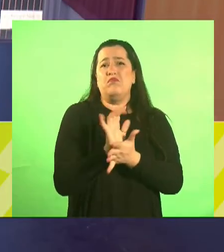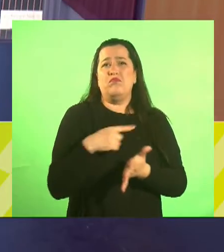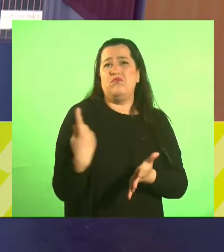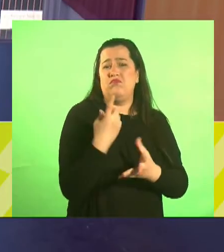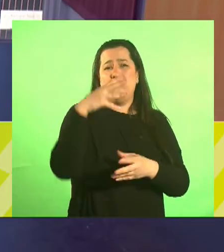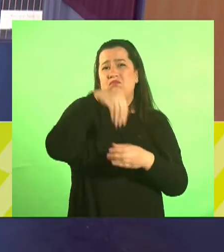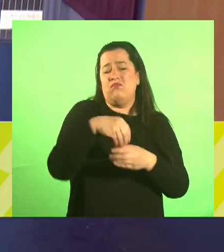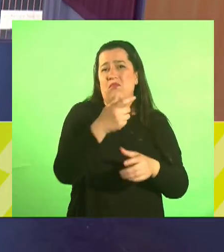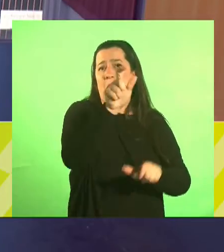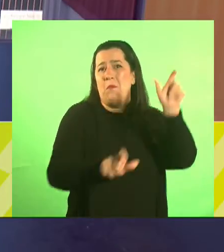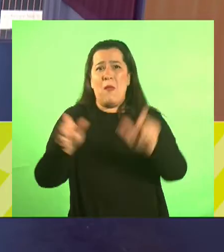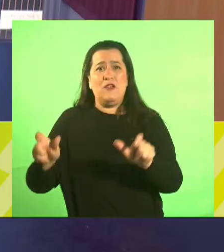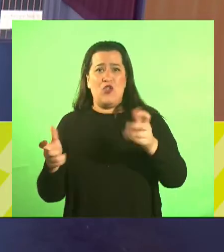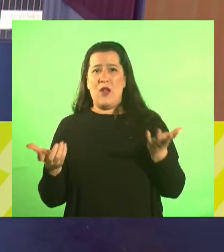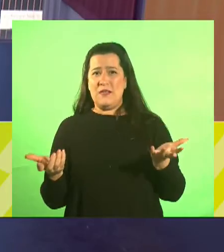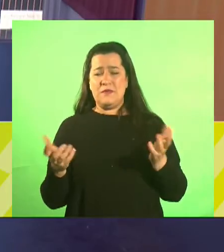otra cosa.